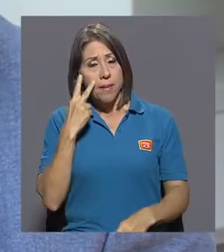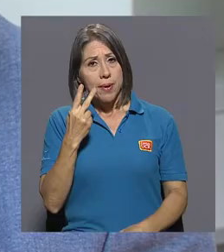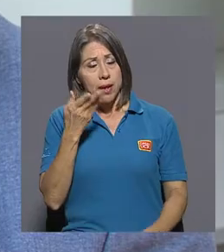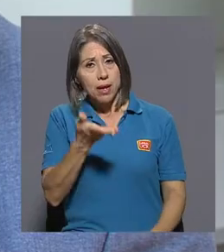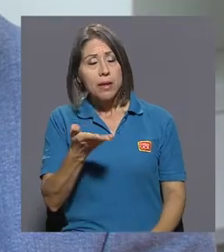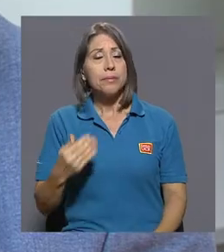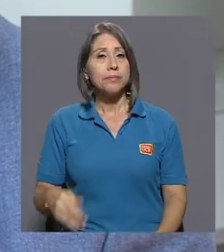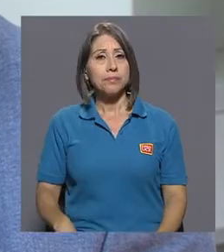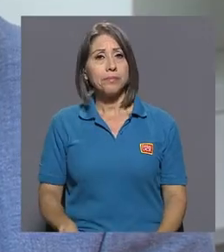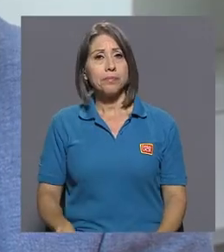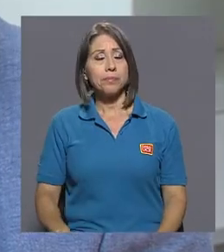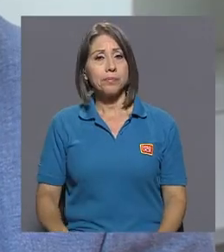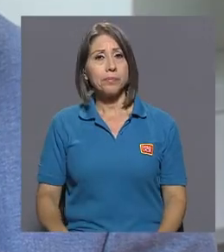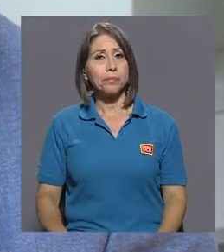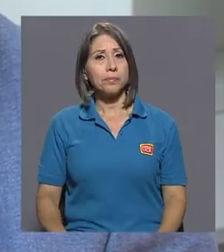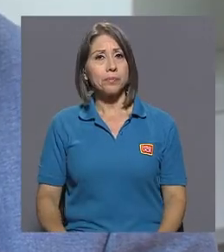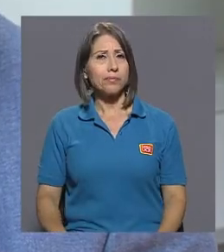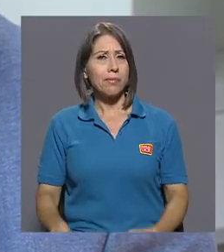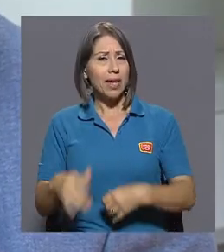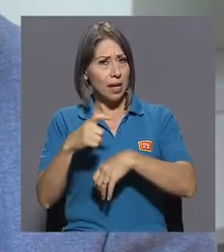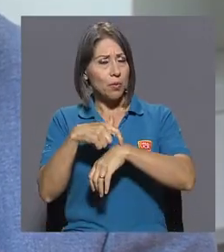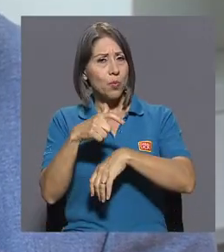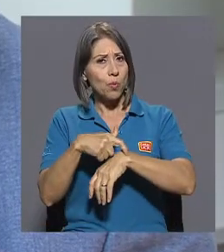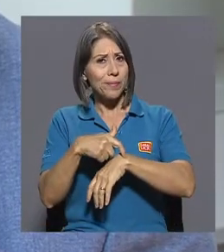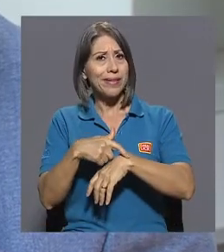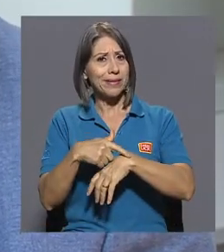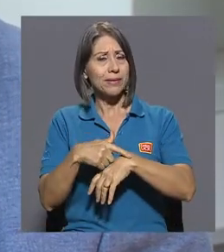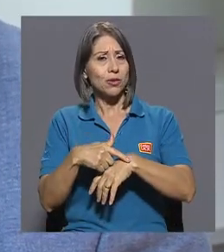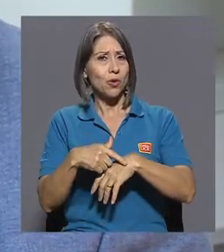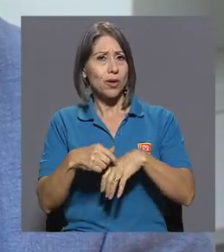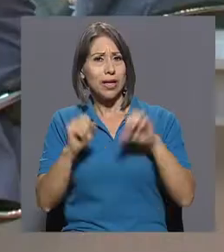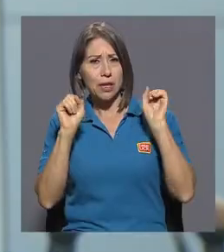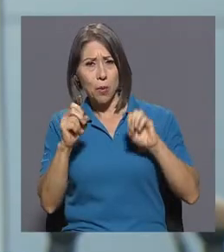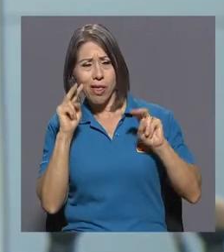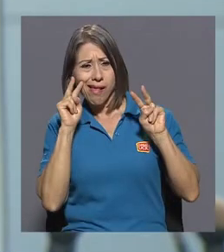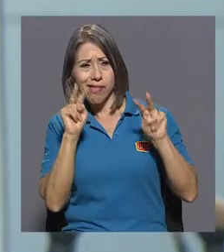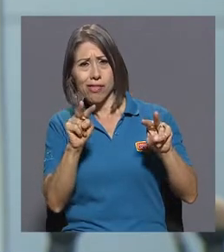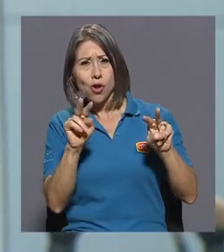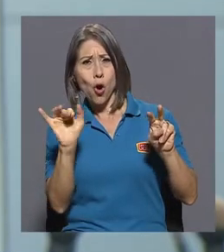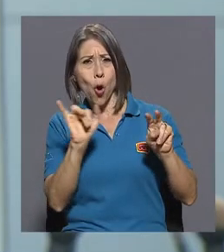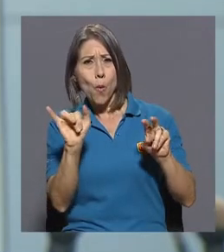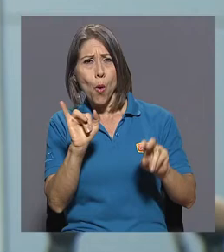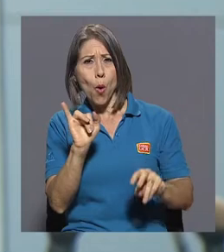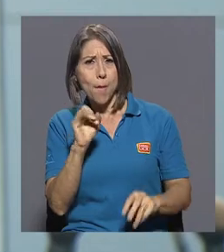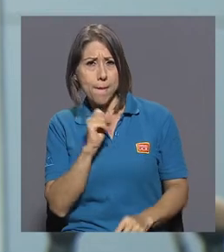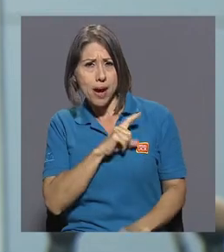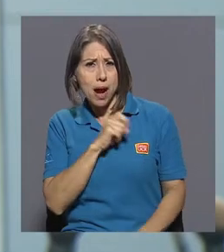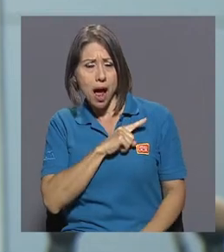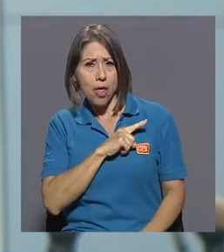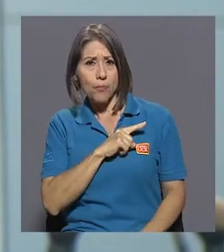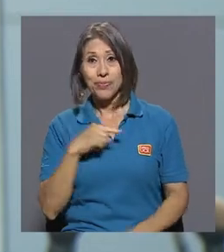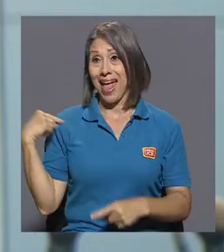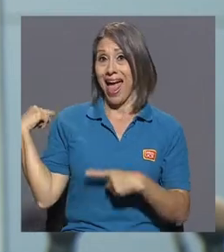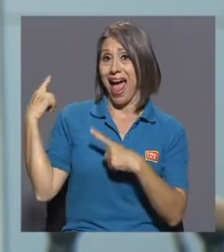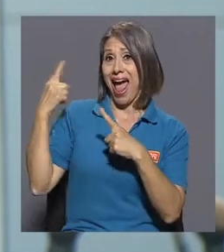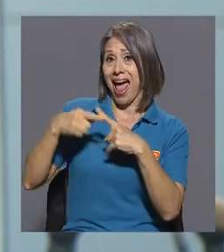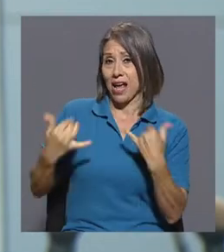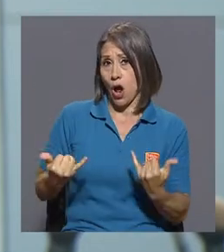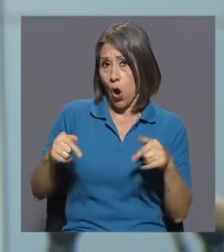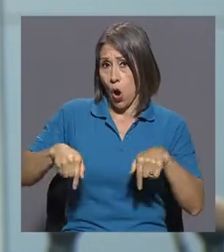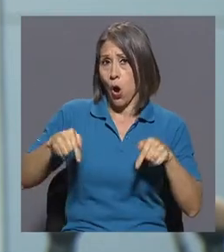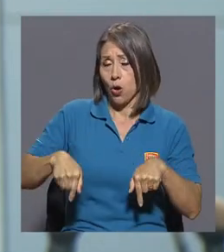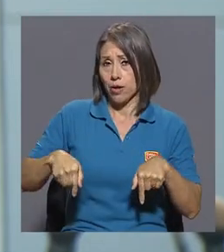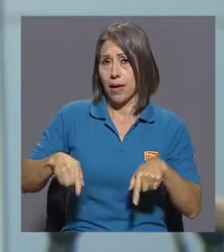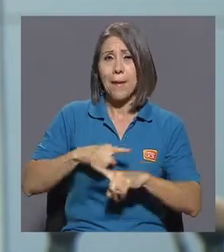en el momento en el que te podían categorizar como pecado? Al día de hoy, no crea, pero en ese